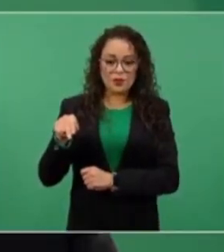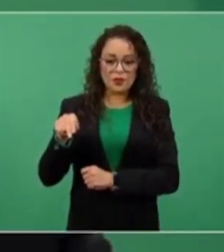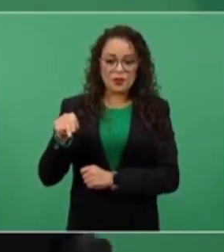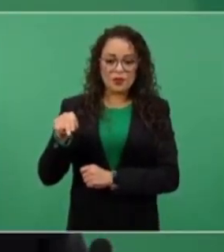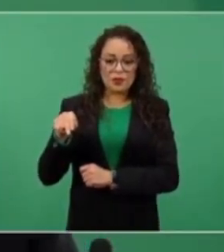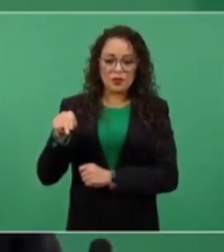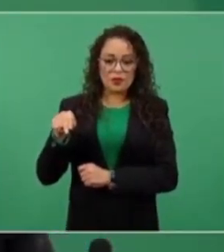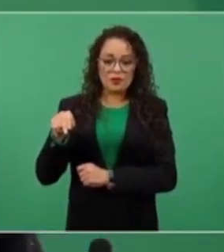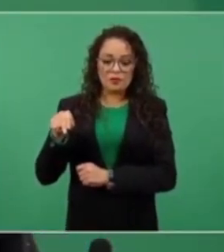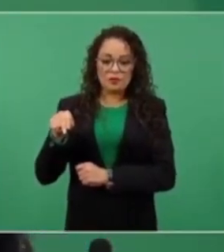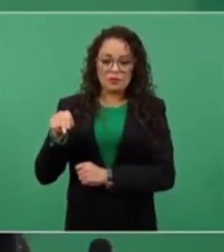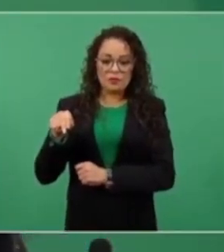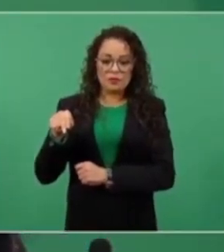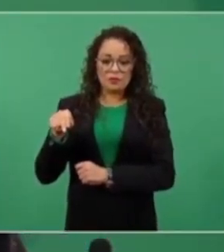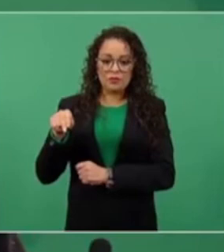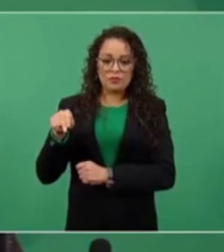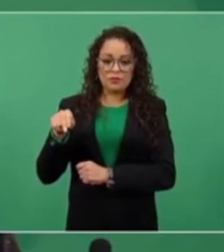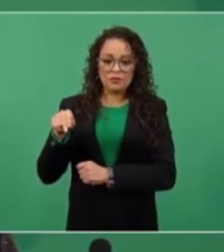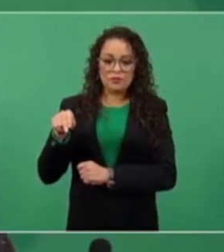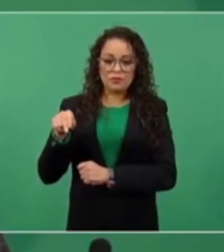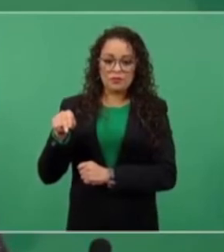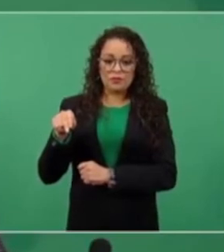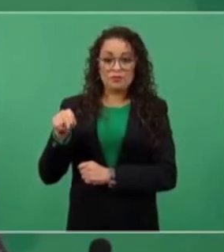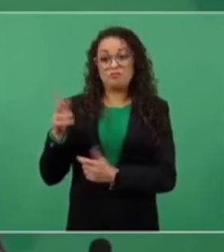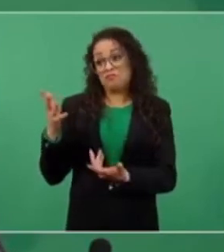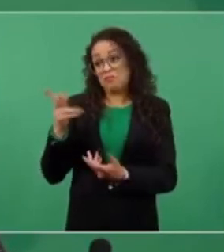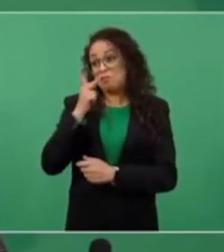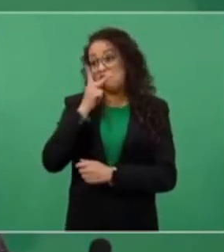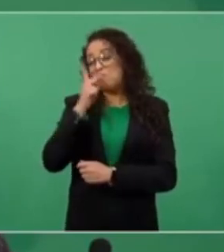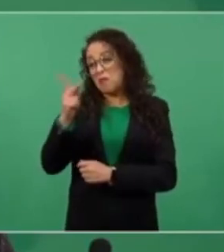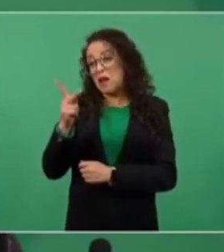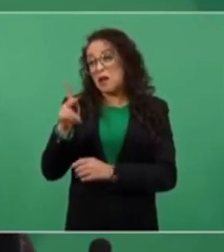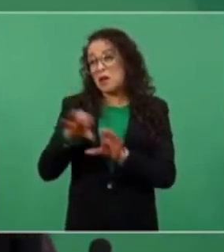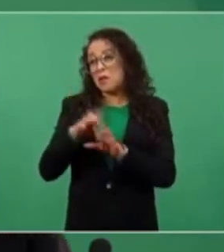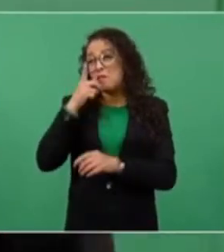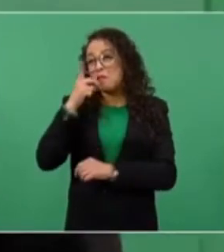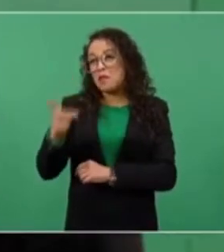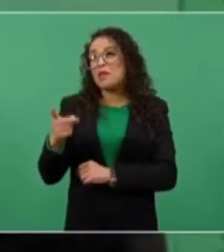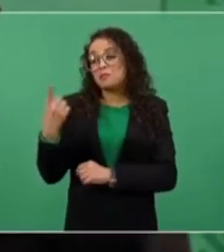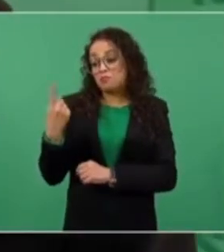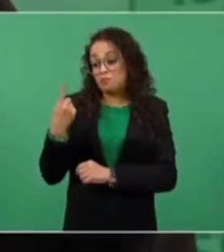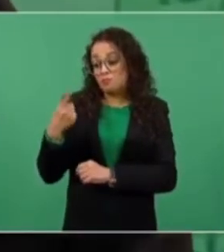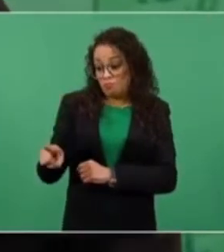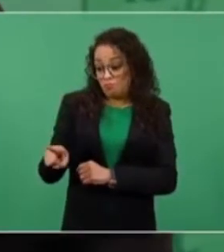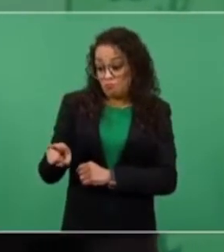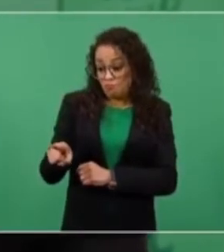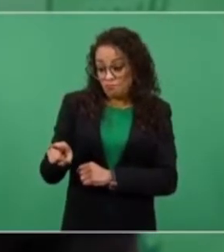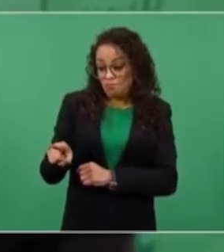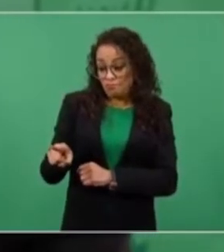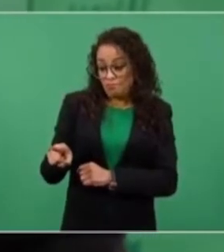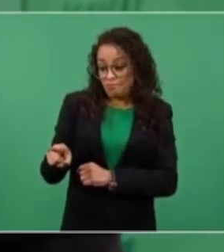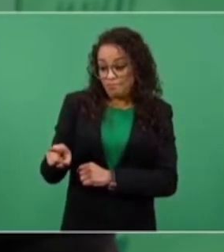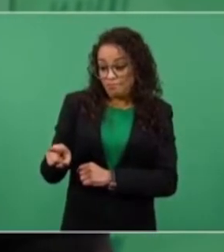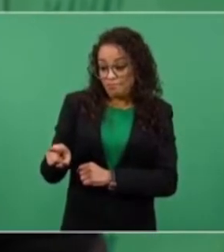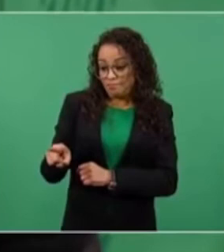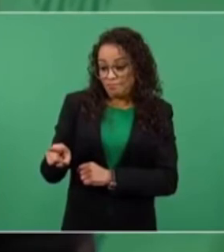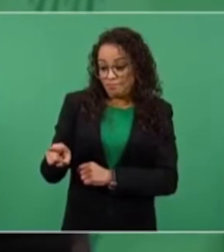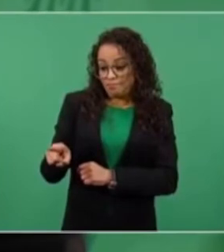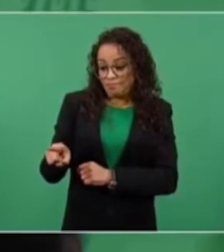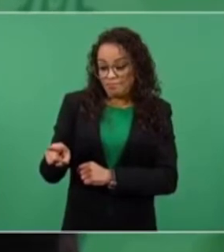ordenado si se puede usar la palabra o este